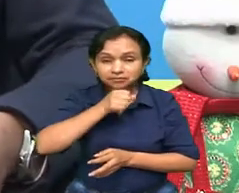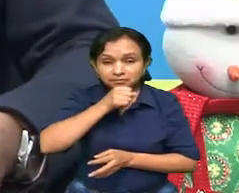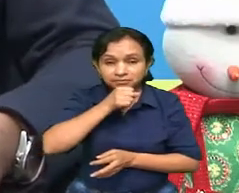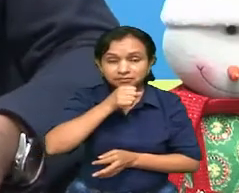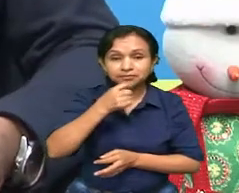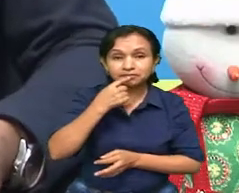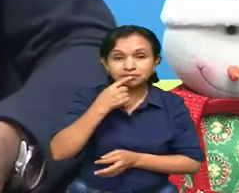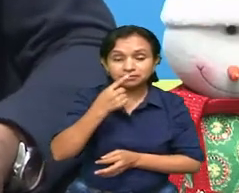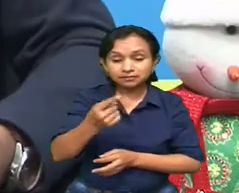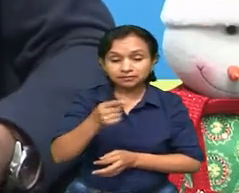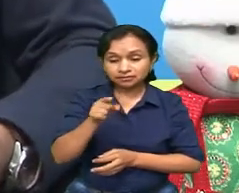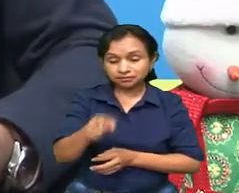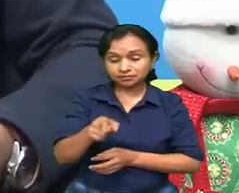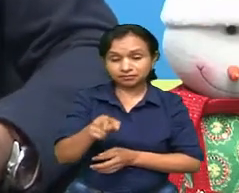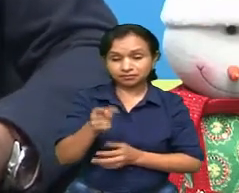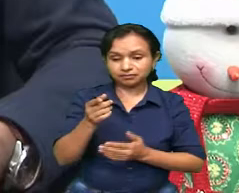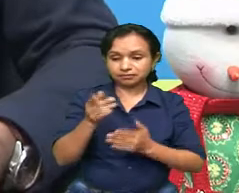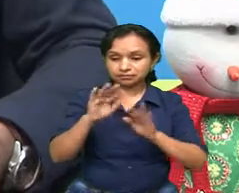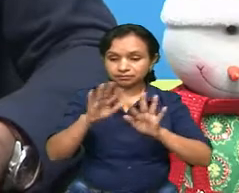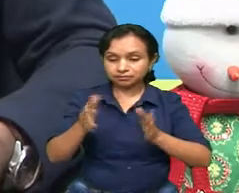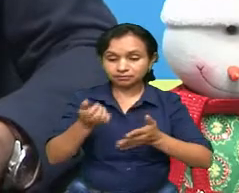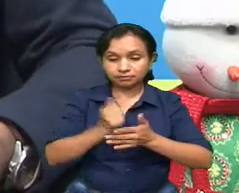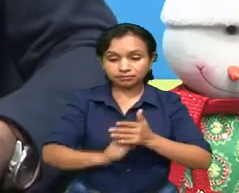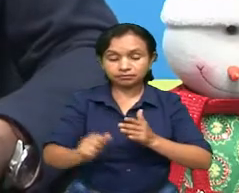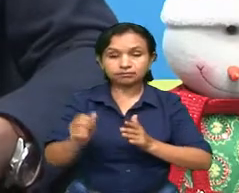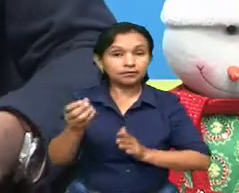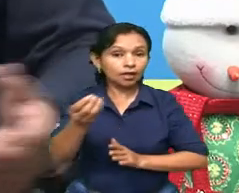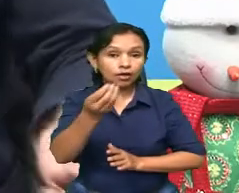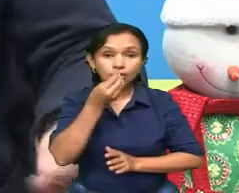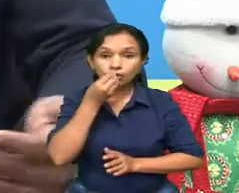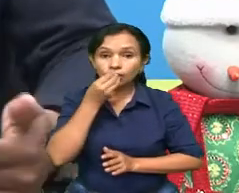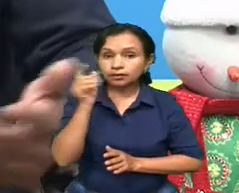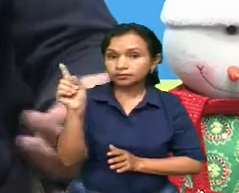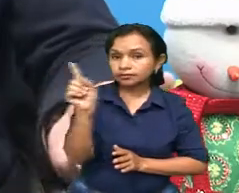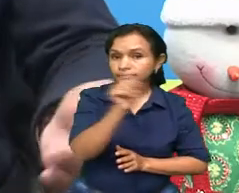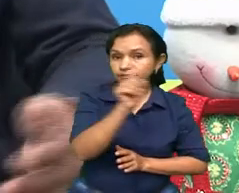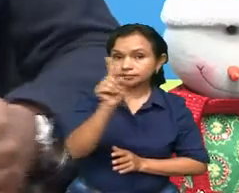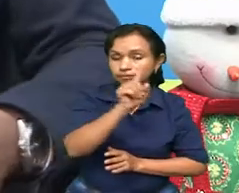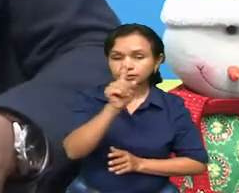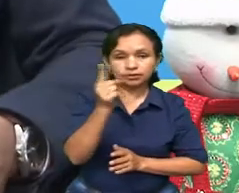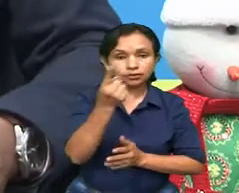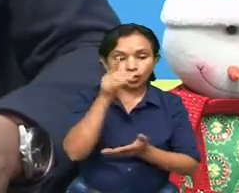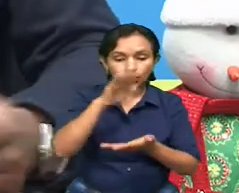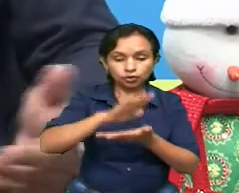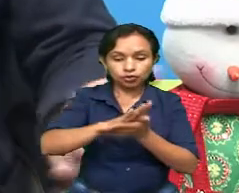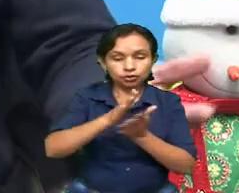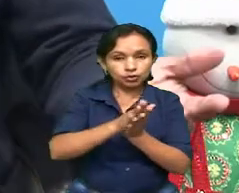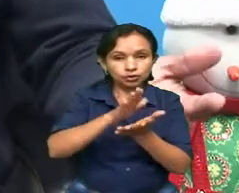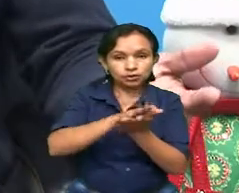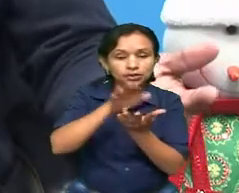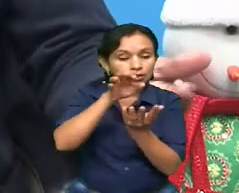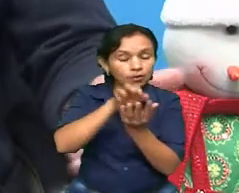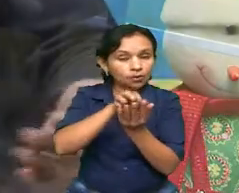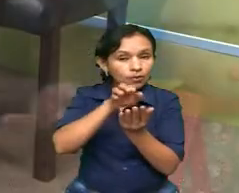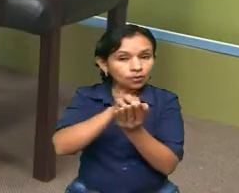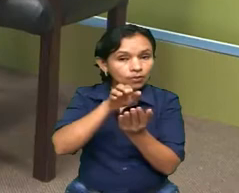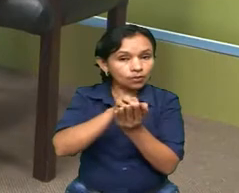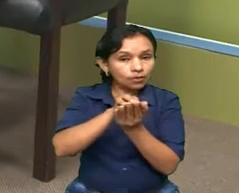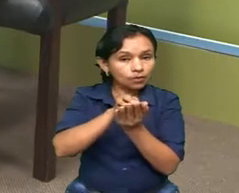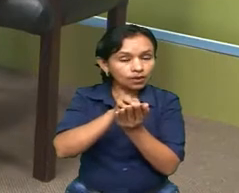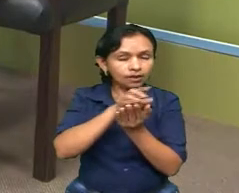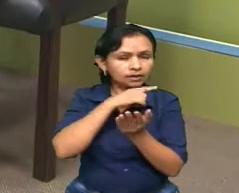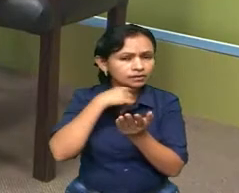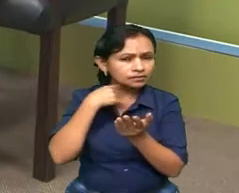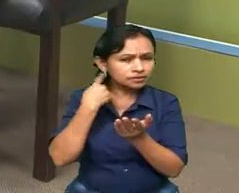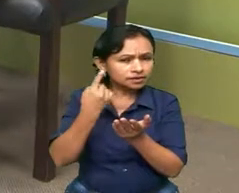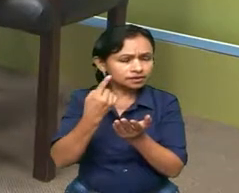dicen a su nieta, a su hija, que deben comer tortilla con cuajada seca. ¿Qué tan cierto o qué